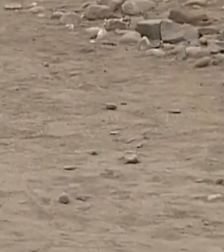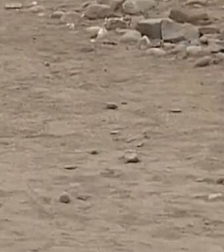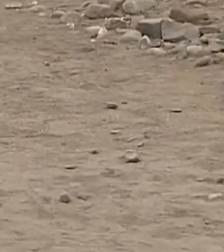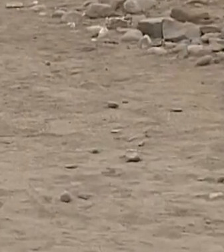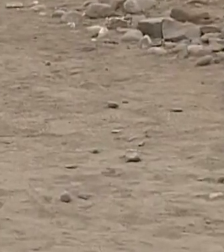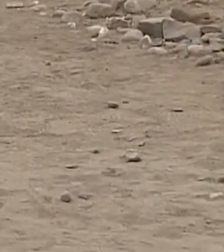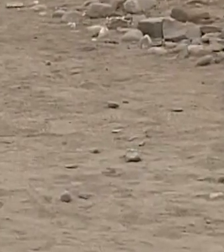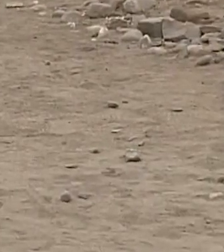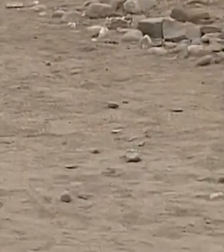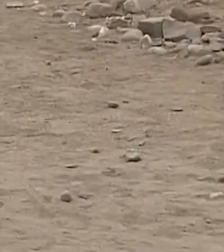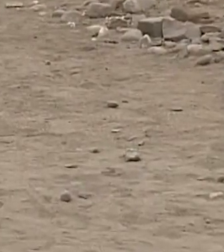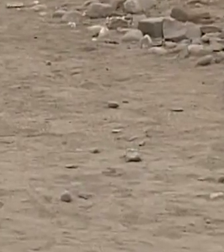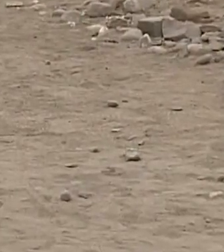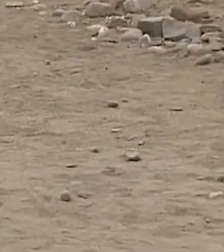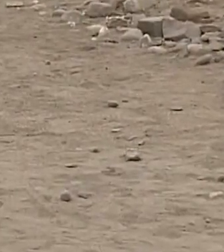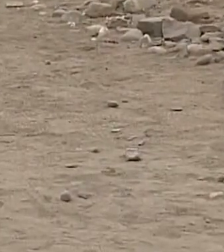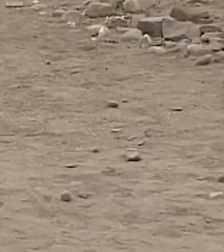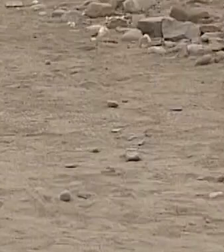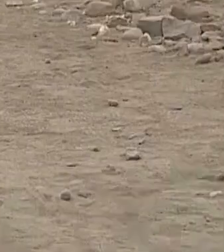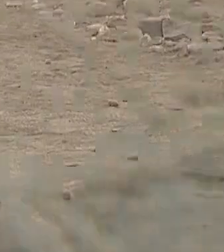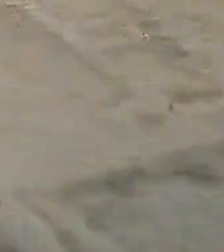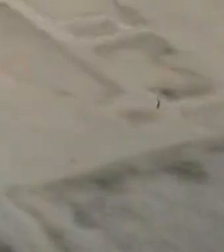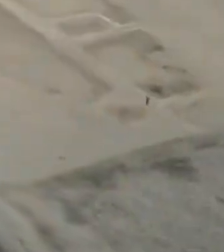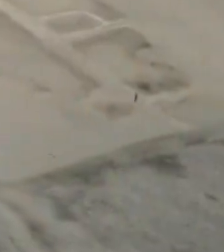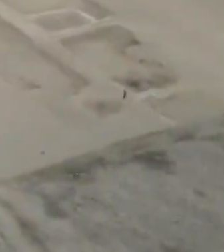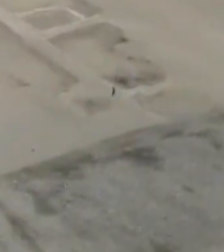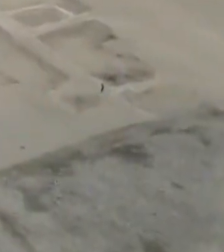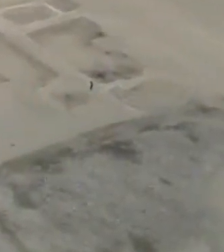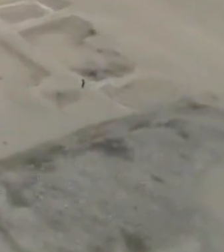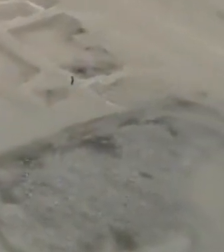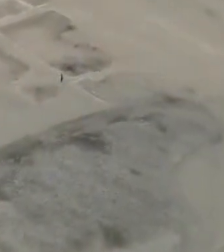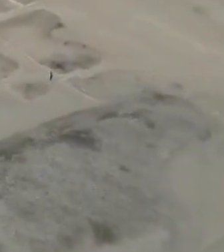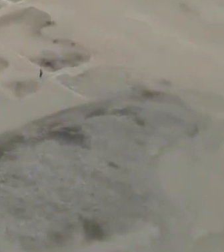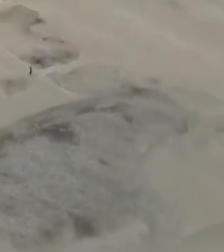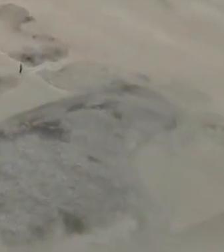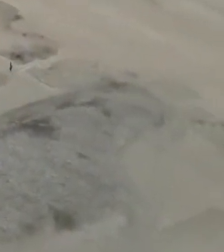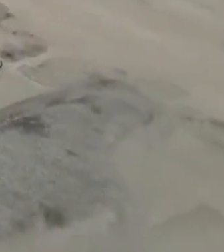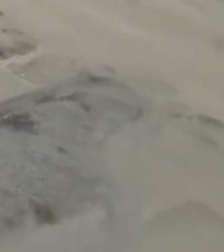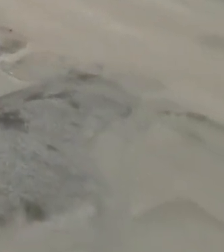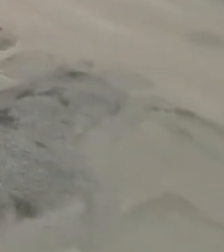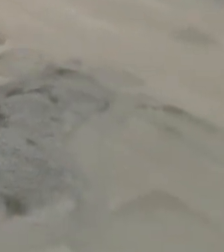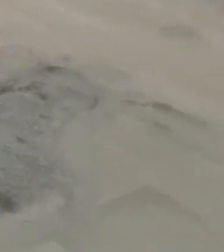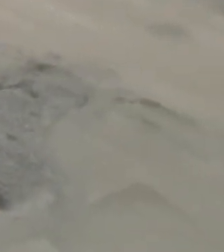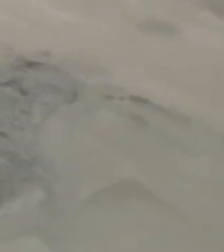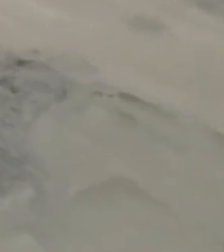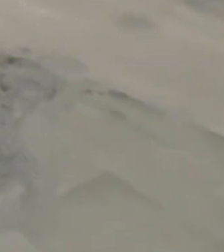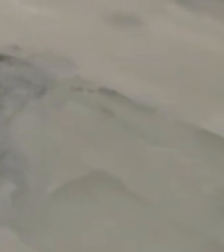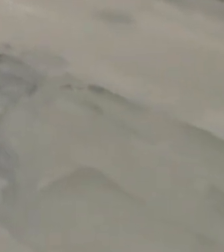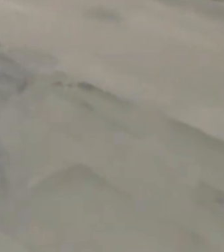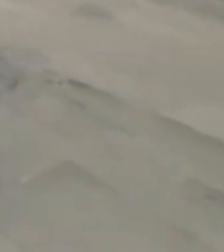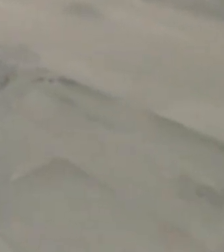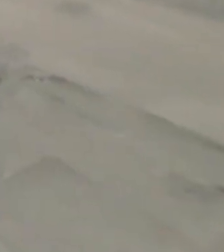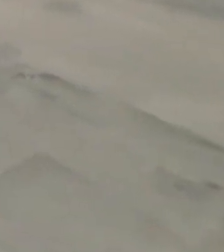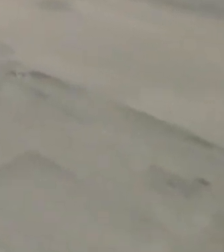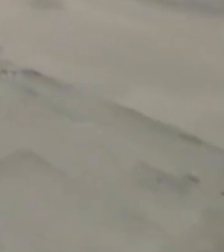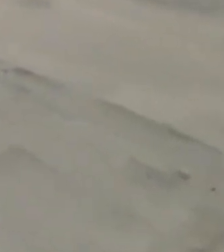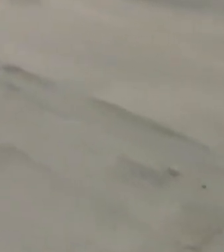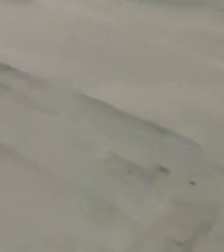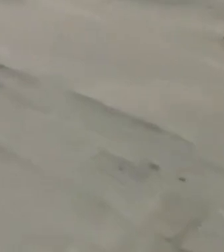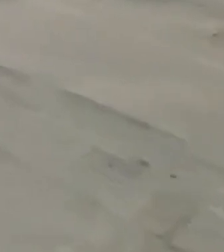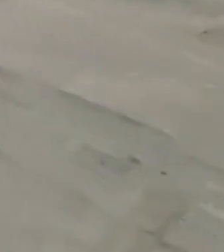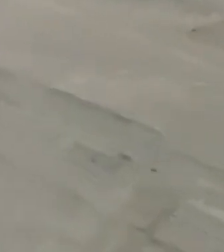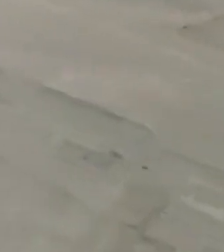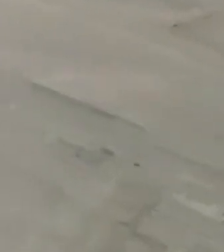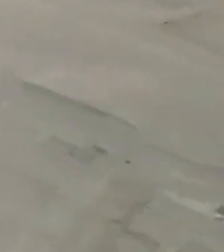Porres, en esta huaca que tiene bastante cultura y también tiene un valor religioso. Como podemos ver, vamos a hablar un poquito más de